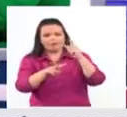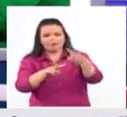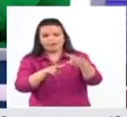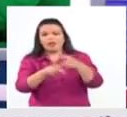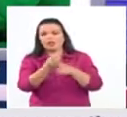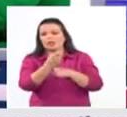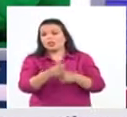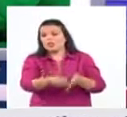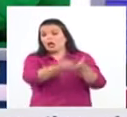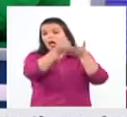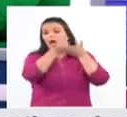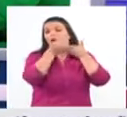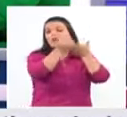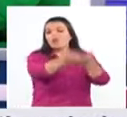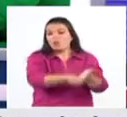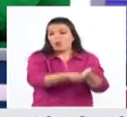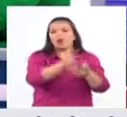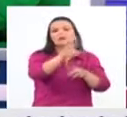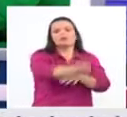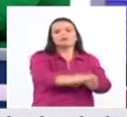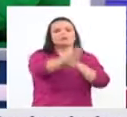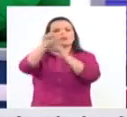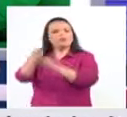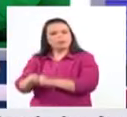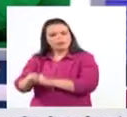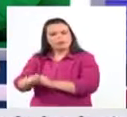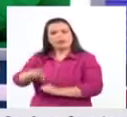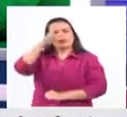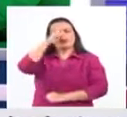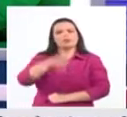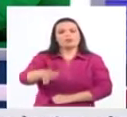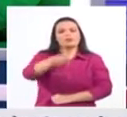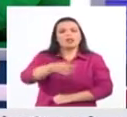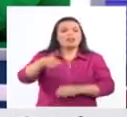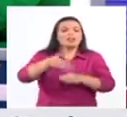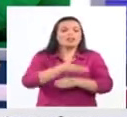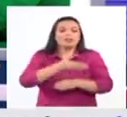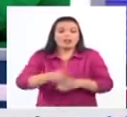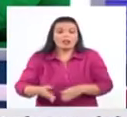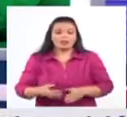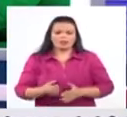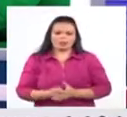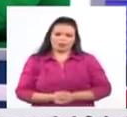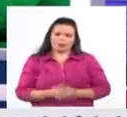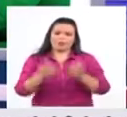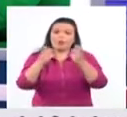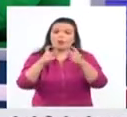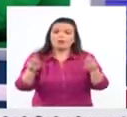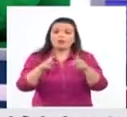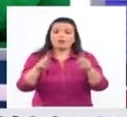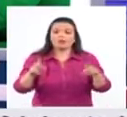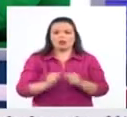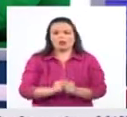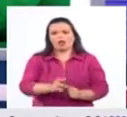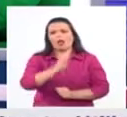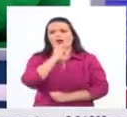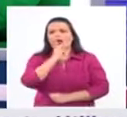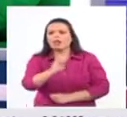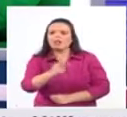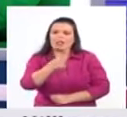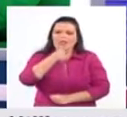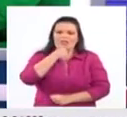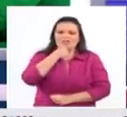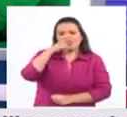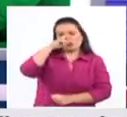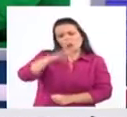un conjunto de psicólogos, fisiatras, geriatras, clínicos, que están allí para poderlos ayudar. Entonces, por ejemplo, ¿qué